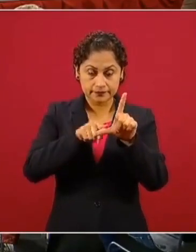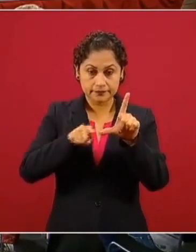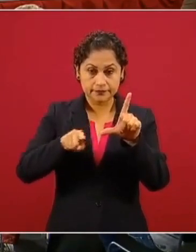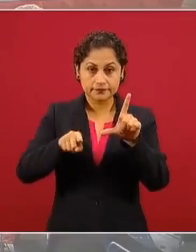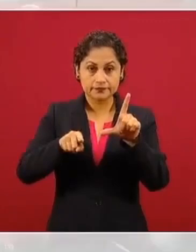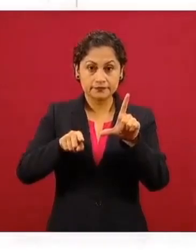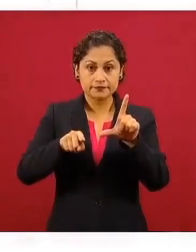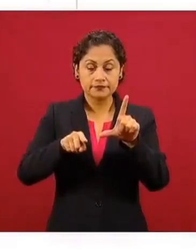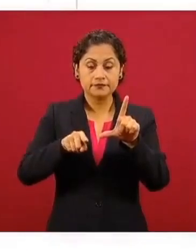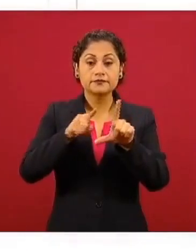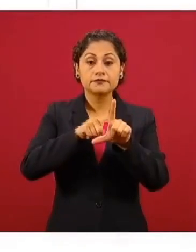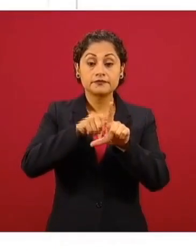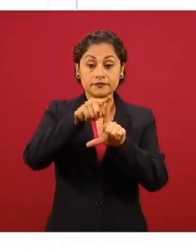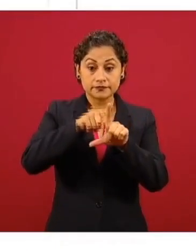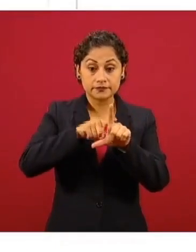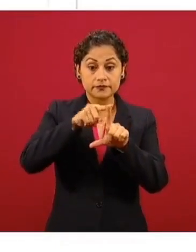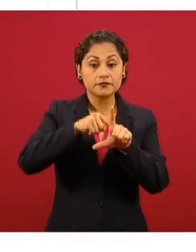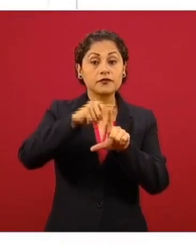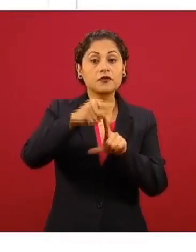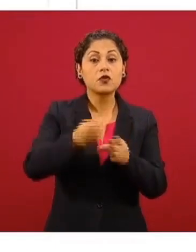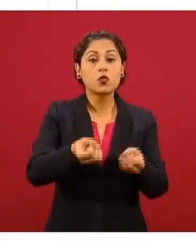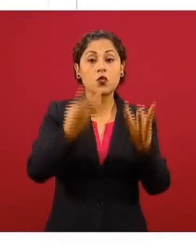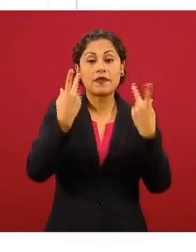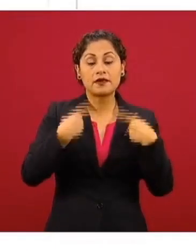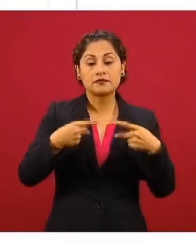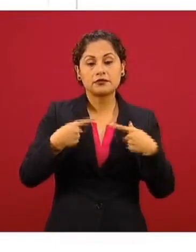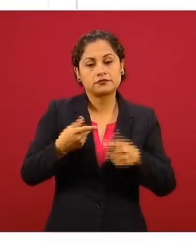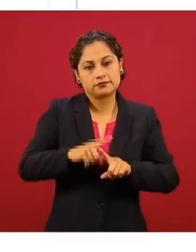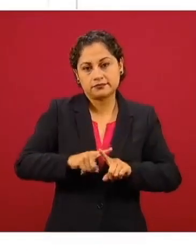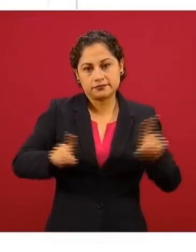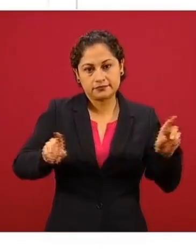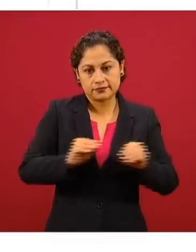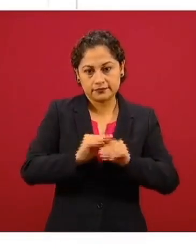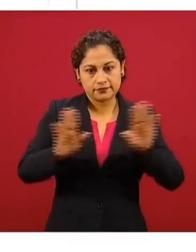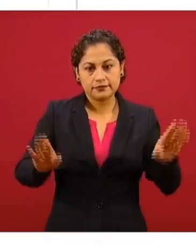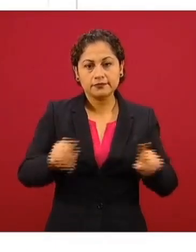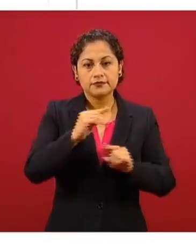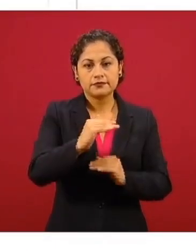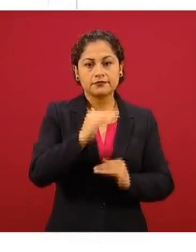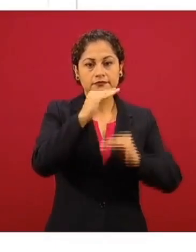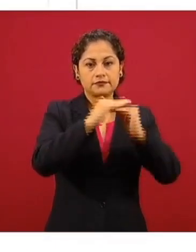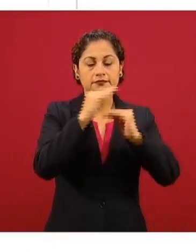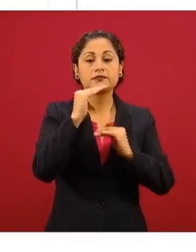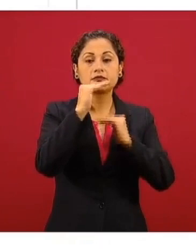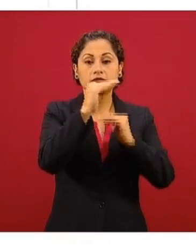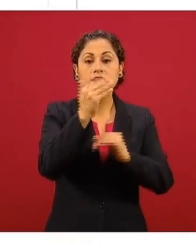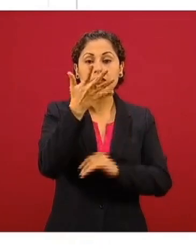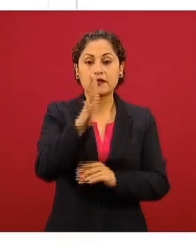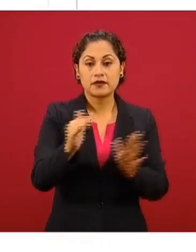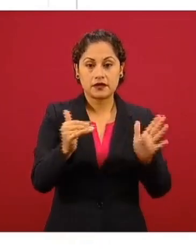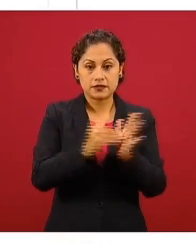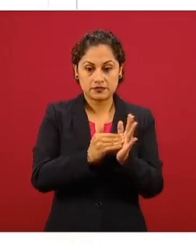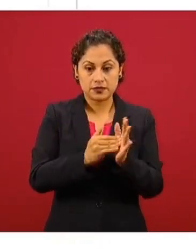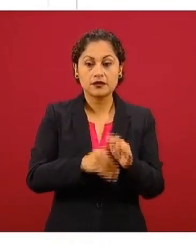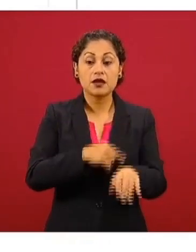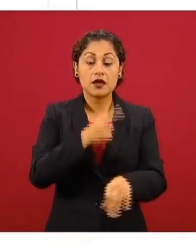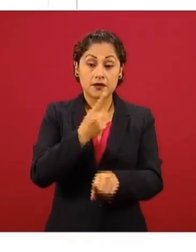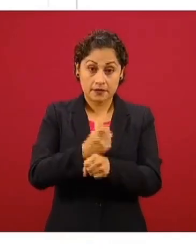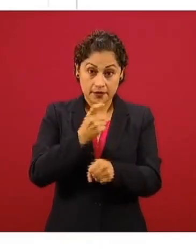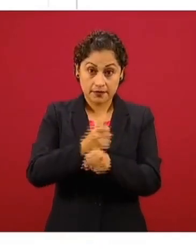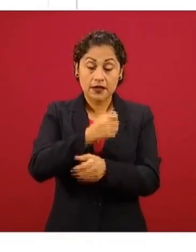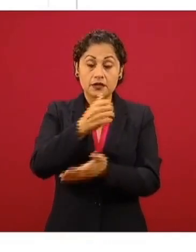luego otra escala que llega a un máximo de 10.000. Vemos en primer lugar a la Ciudad de México con